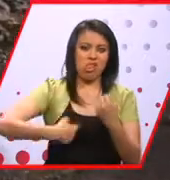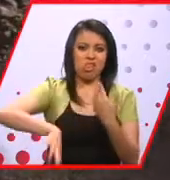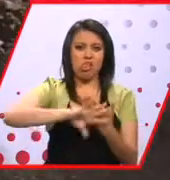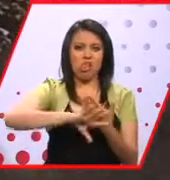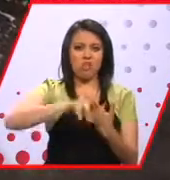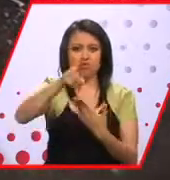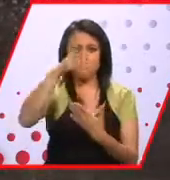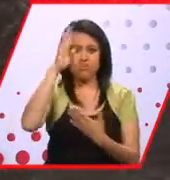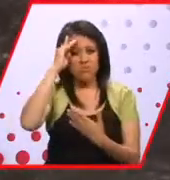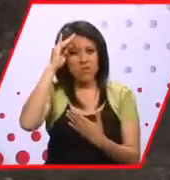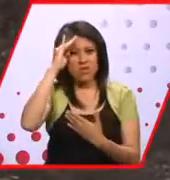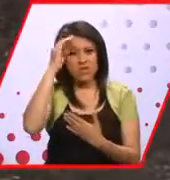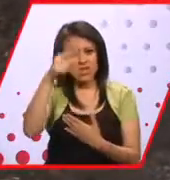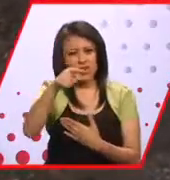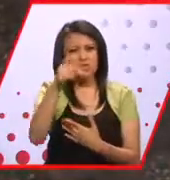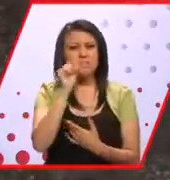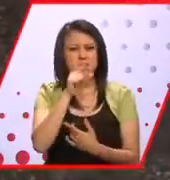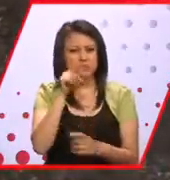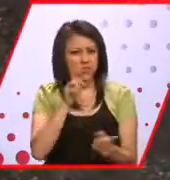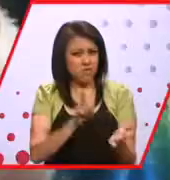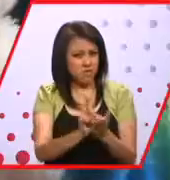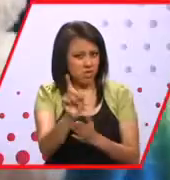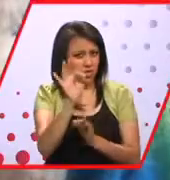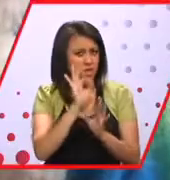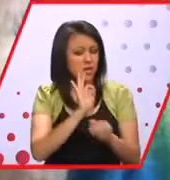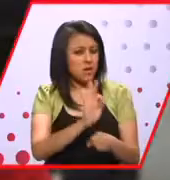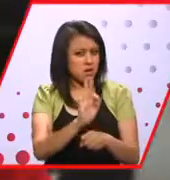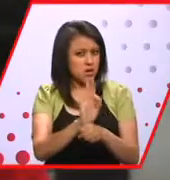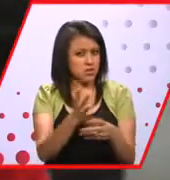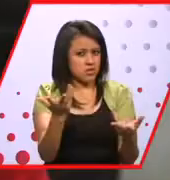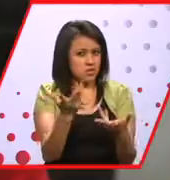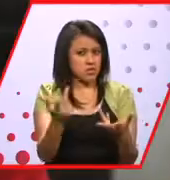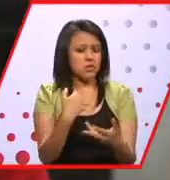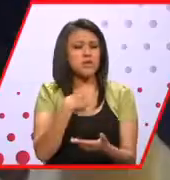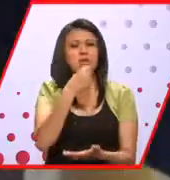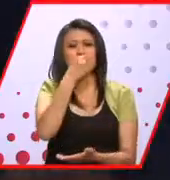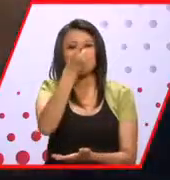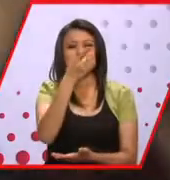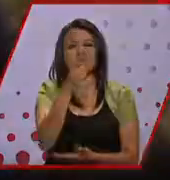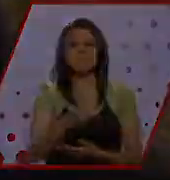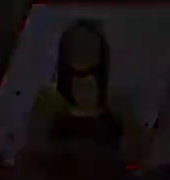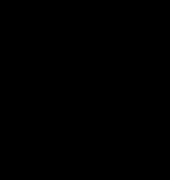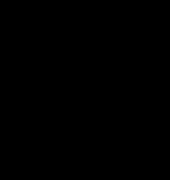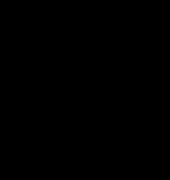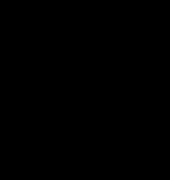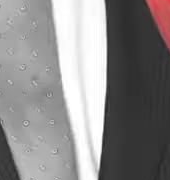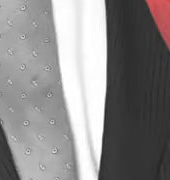tú consideras una obligación defender sus derechos? A quien corresponda, Constanza Blanco.